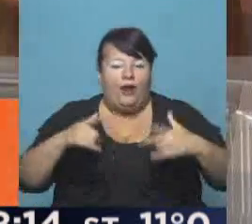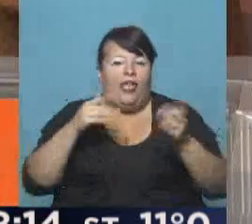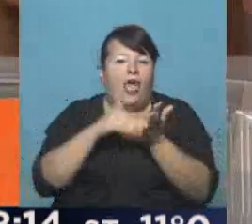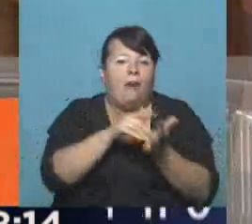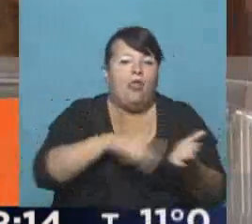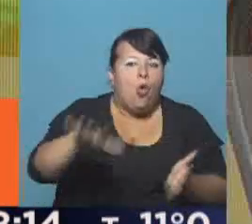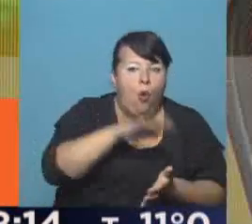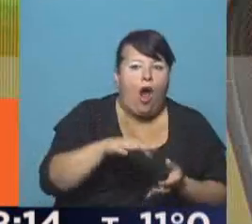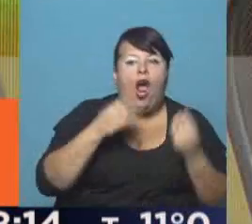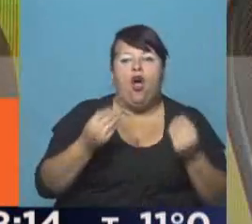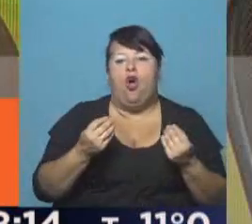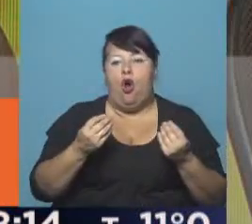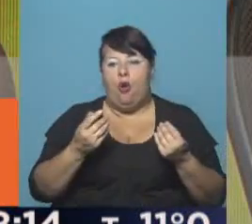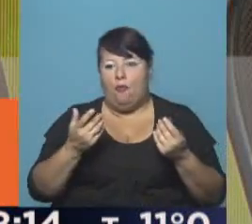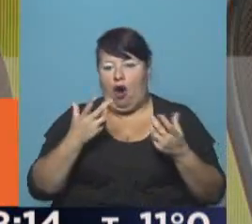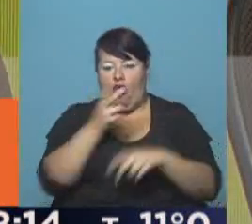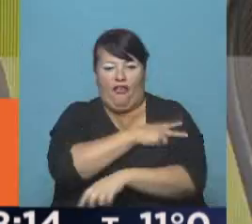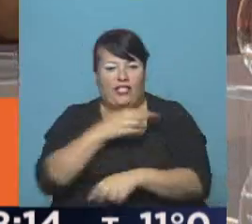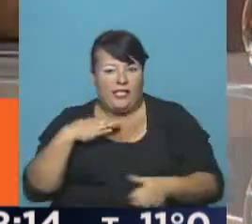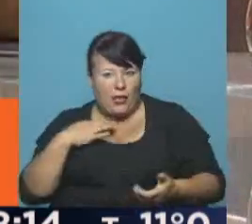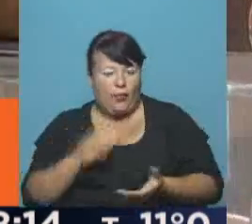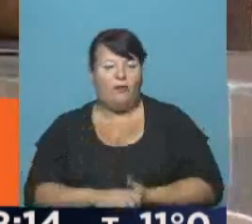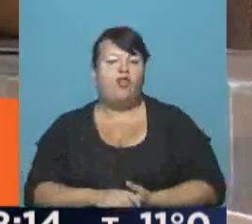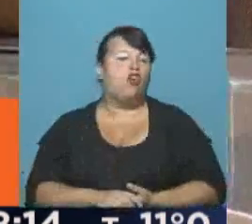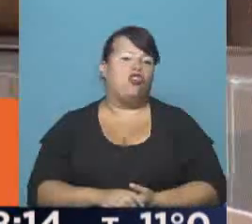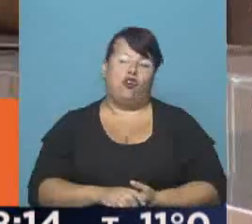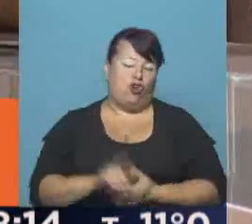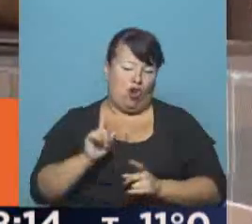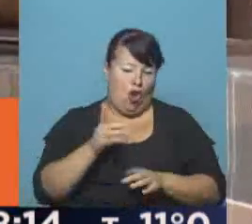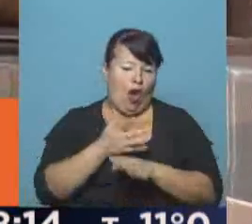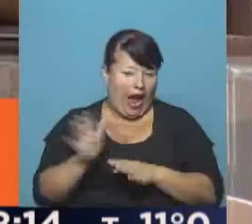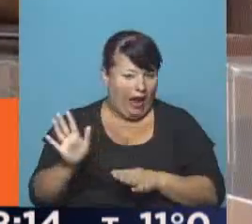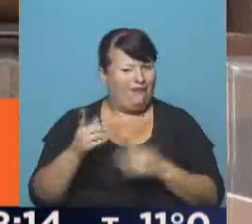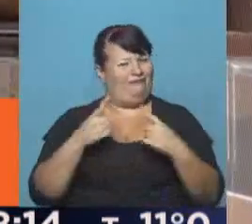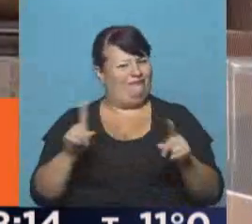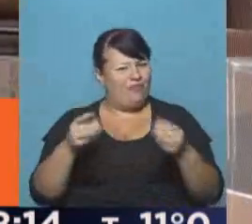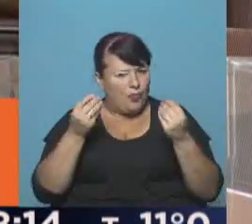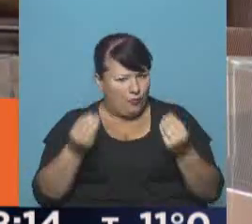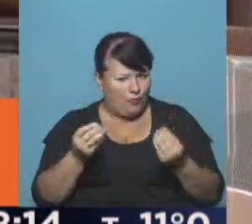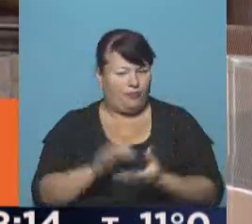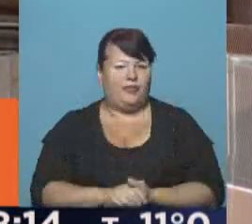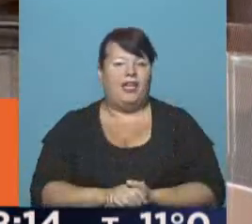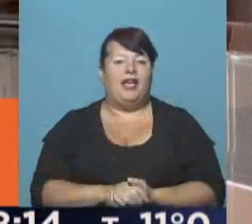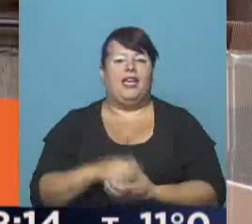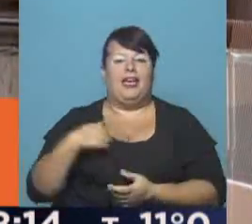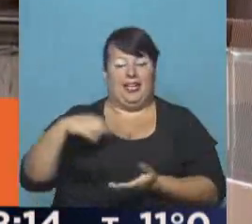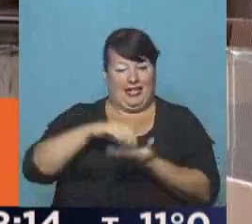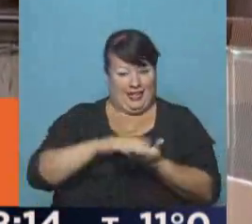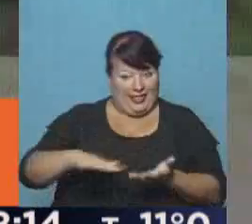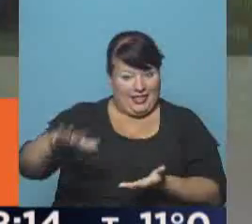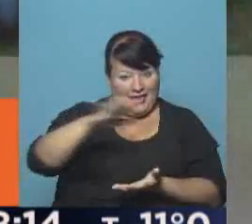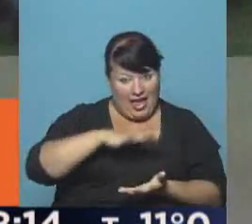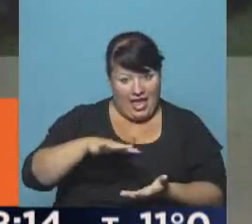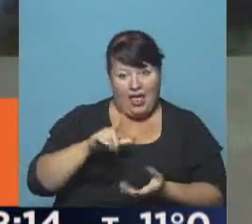cada lugar depende como estáis de defensa civil no y por otro lado es llamativo porque digamos nuestro territorio